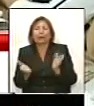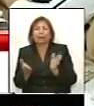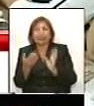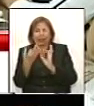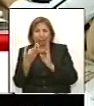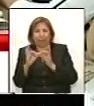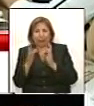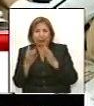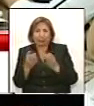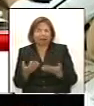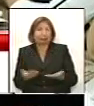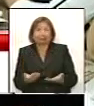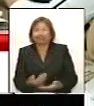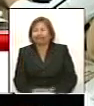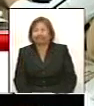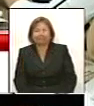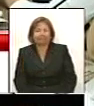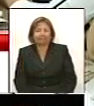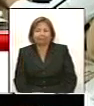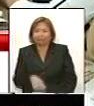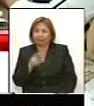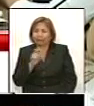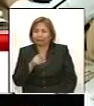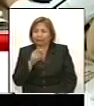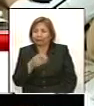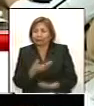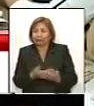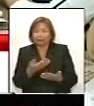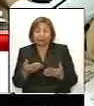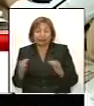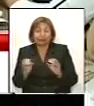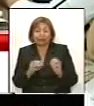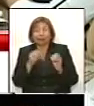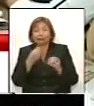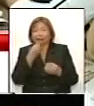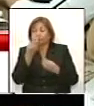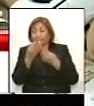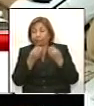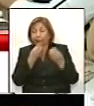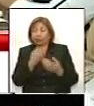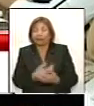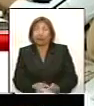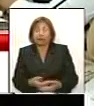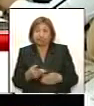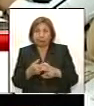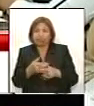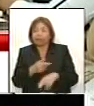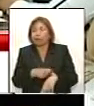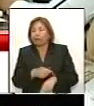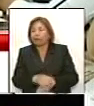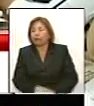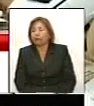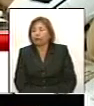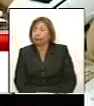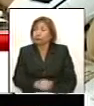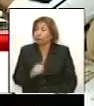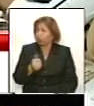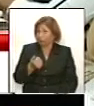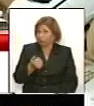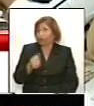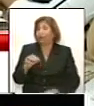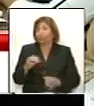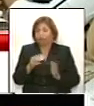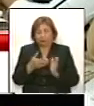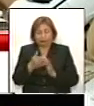eso es un nivel, digamos, que necesita una serie de gestiones que son las que se han comentado hace un momento. Pero hay otro nivel que sí se puede hacer